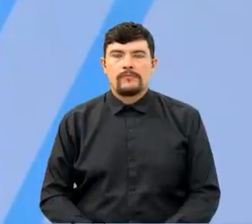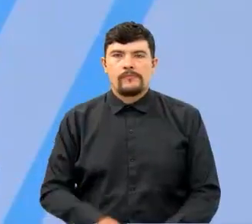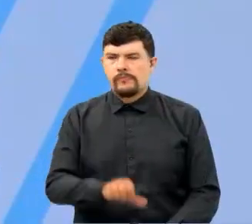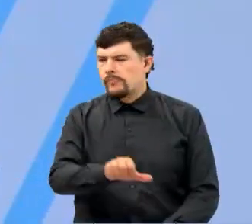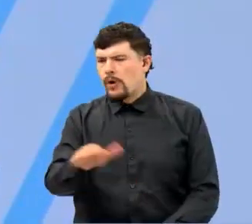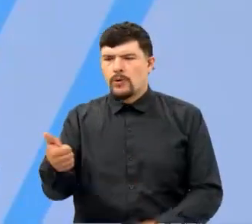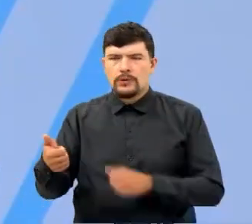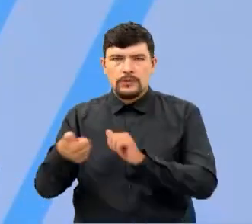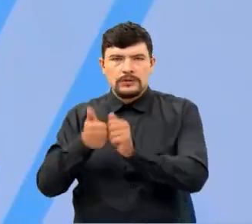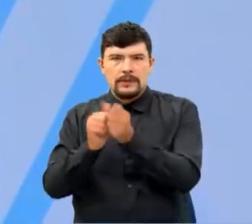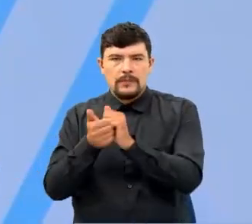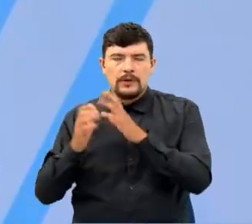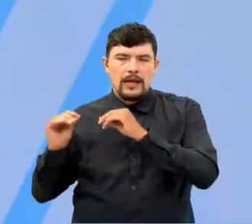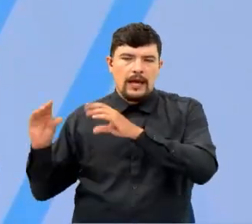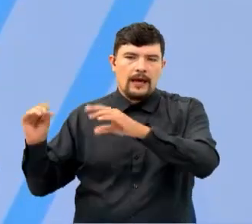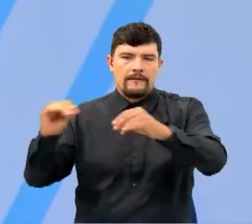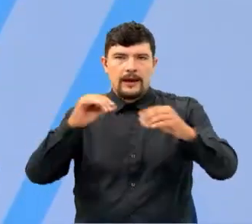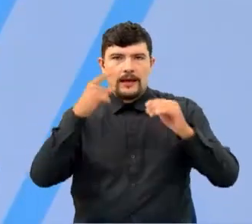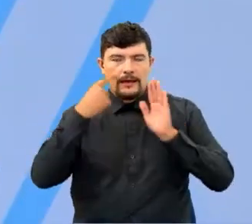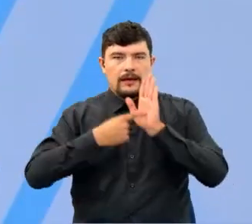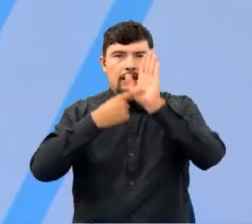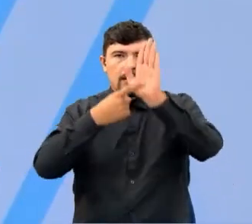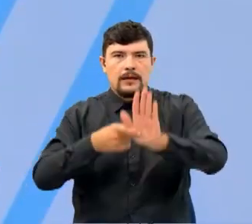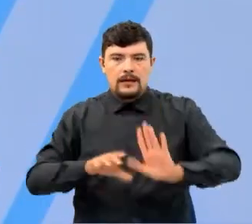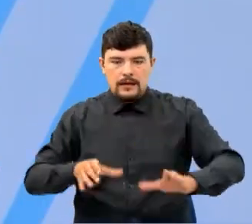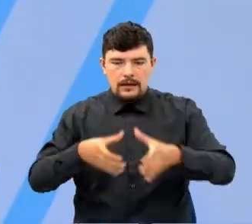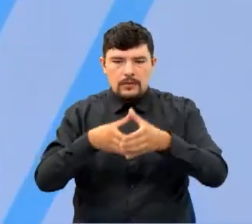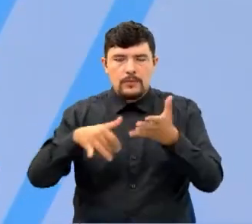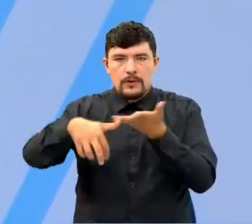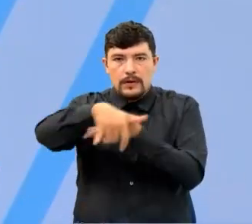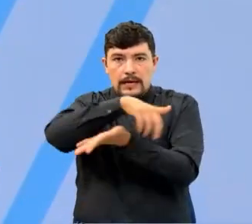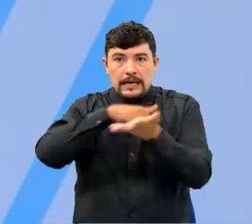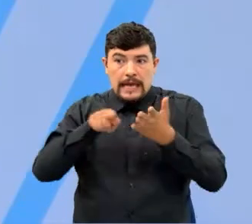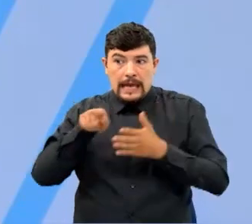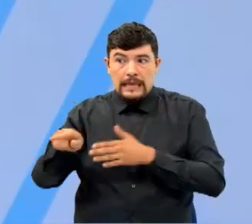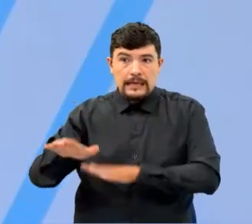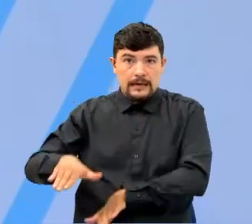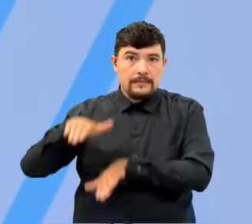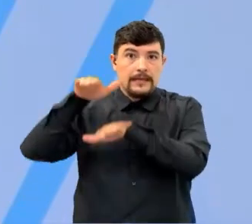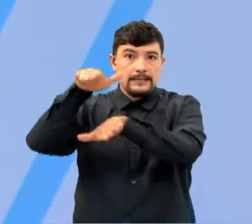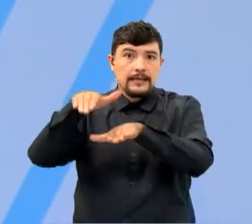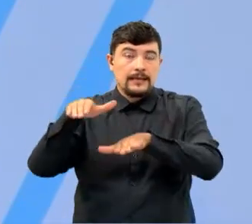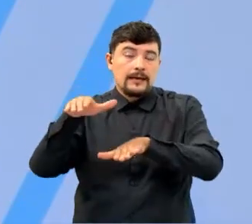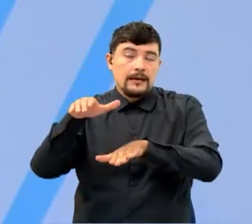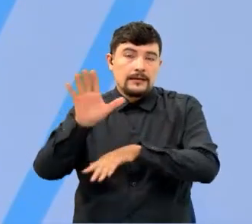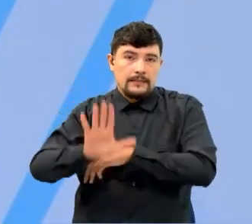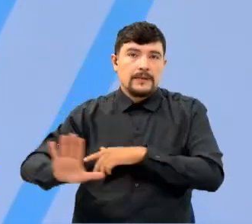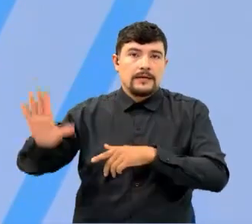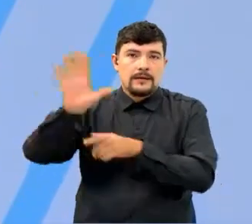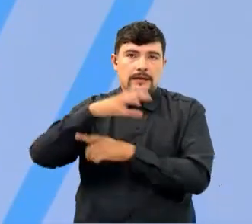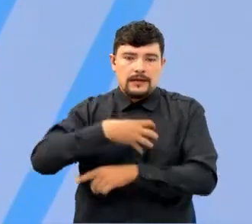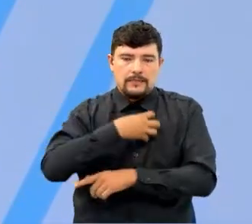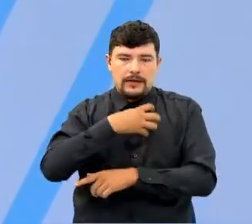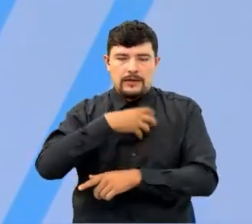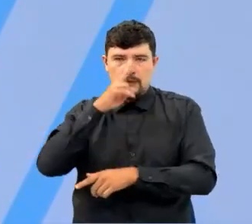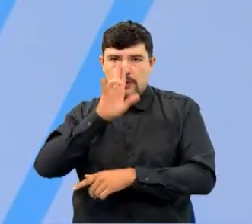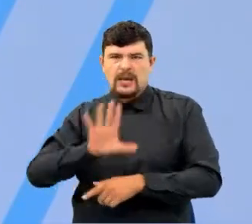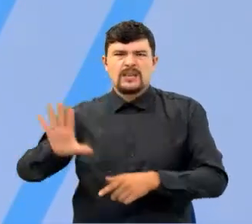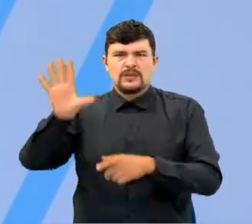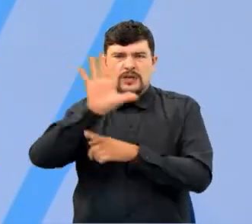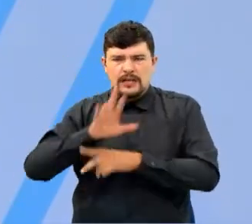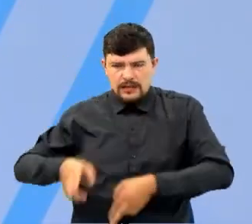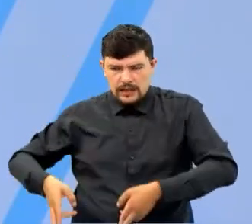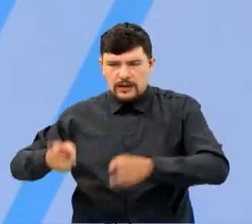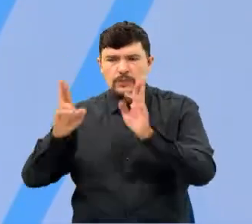Y en otros deportes hablamos de la presentación de las selecciones Santander que representarán al departamento en los campeonatos nacionales de ruta que se vivirán en